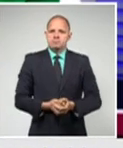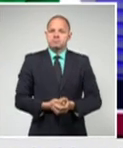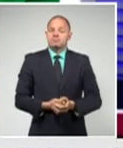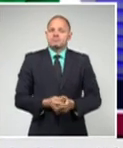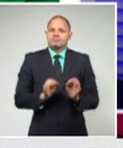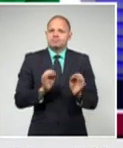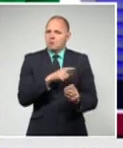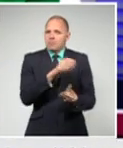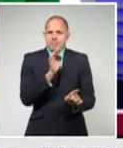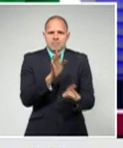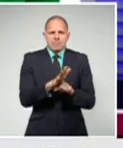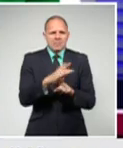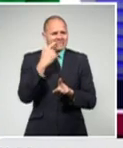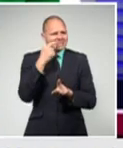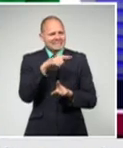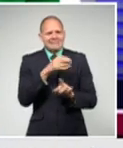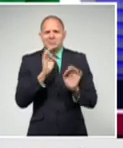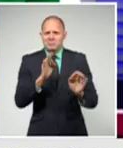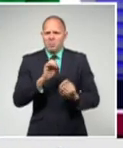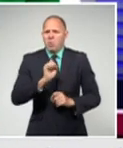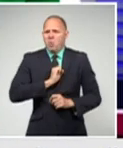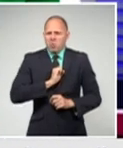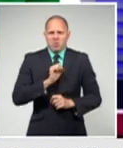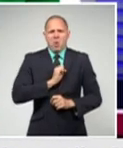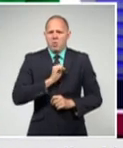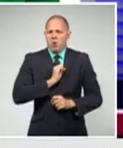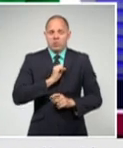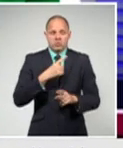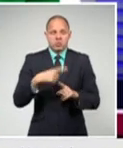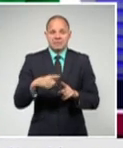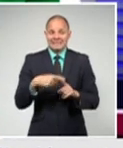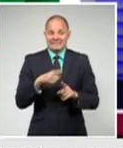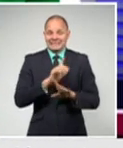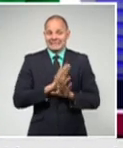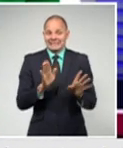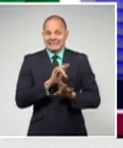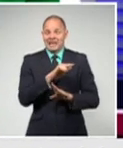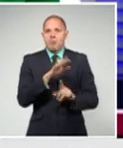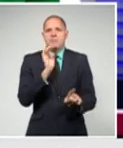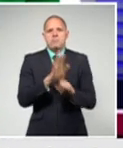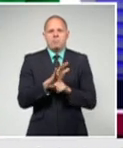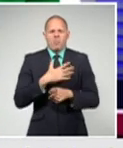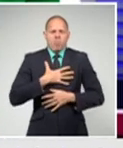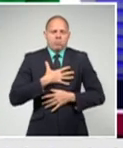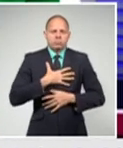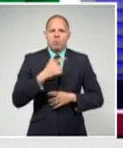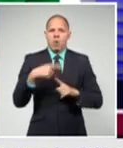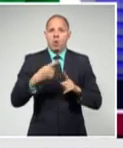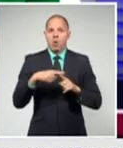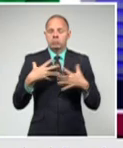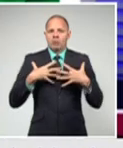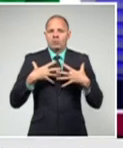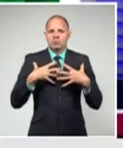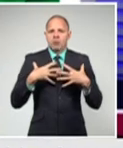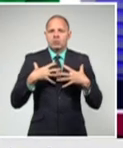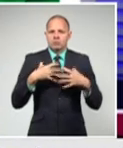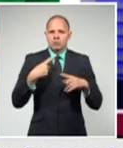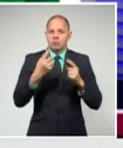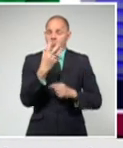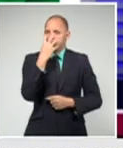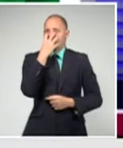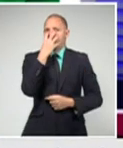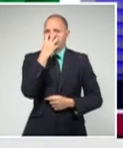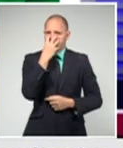manifestaciones que hicieron necesidad de administrar oxígeno y lamentablemente en un